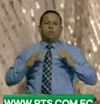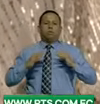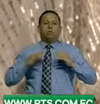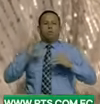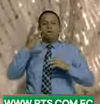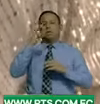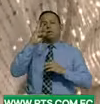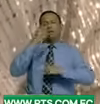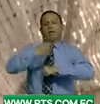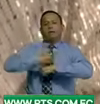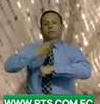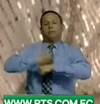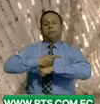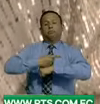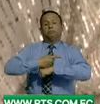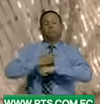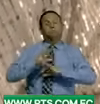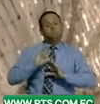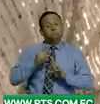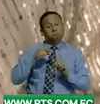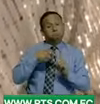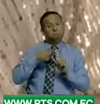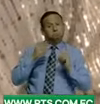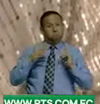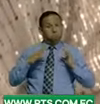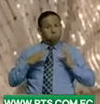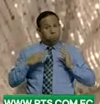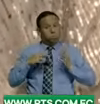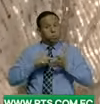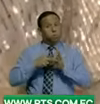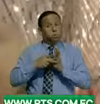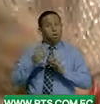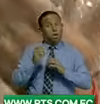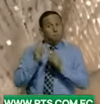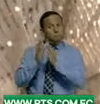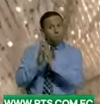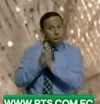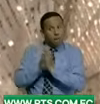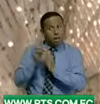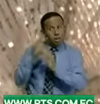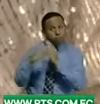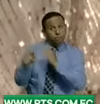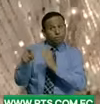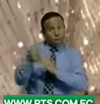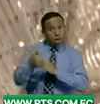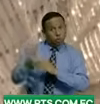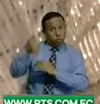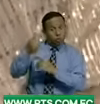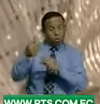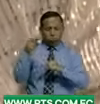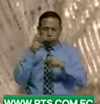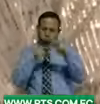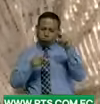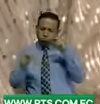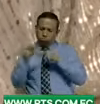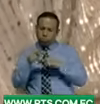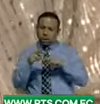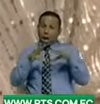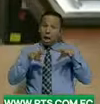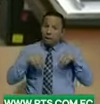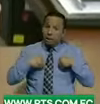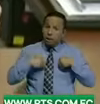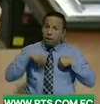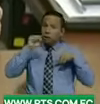16 días. Estas vacaciones tienen que ser consideradas por el pleno si es que se le acepta o no se le